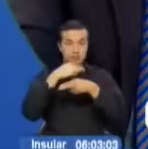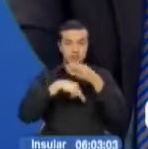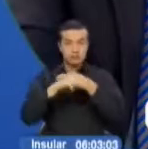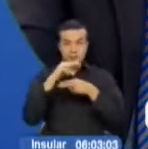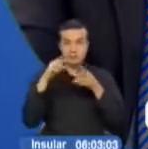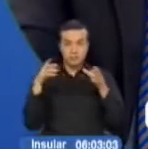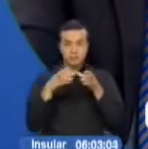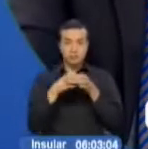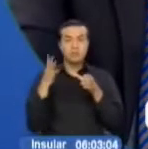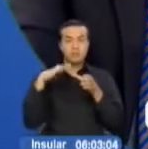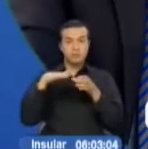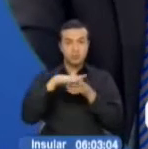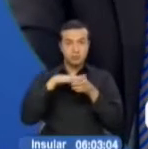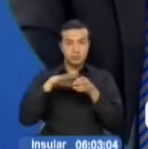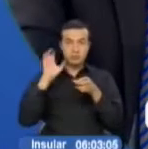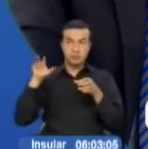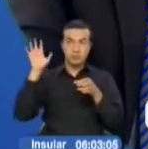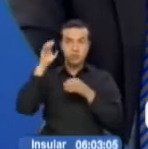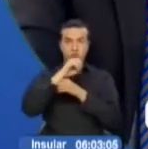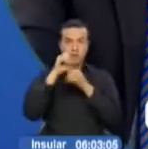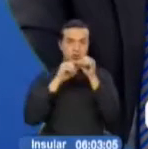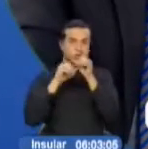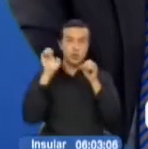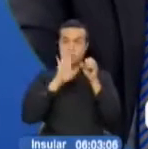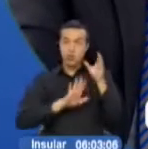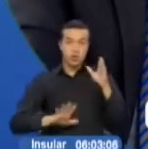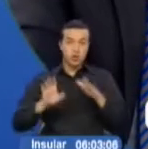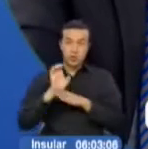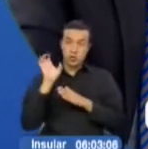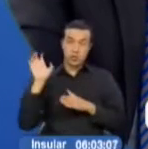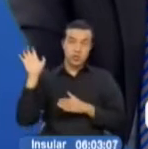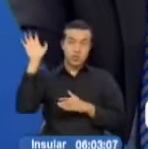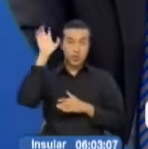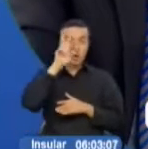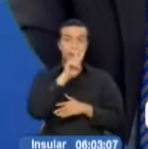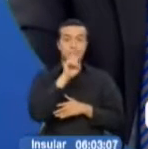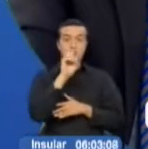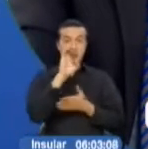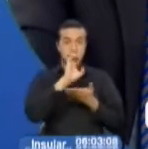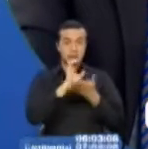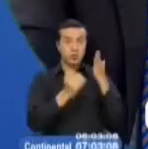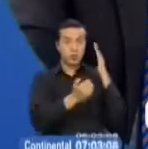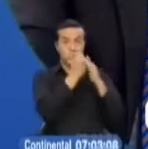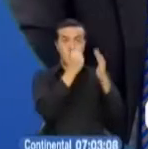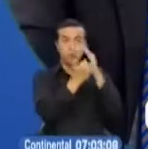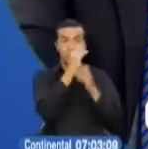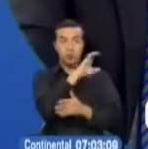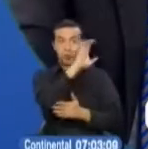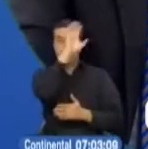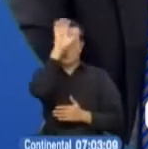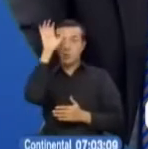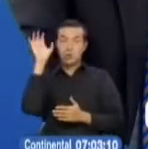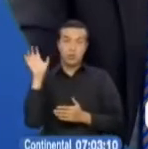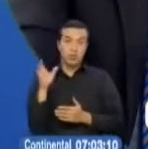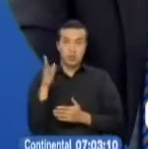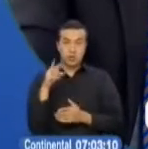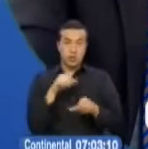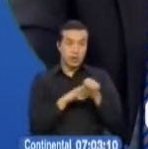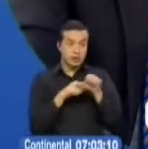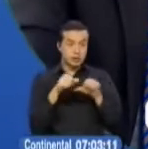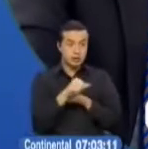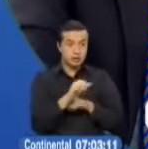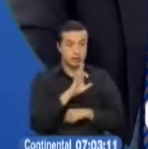estar inicialmente en todas nuestras oficinas en el país. Son como 20 centros que vamos a crear, donde no solo se va a dar la